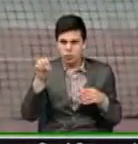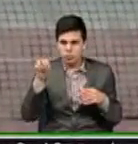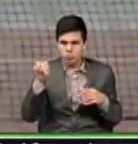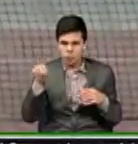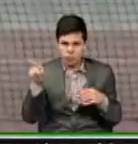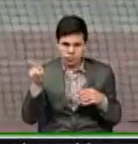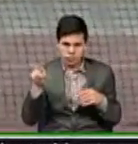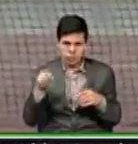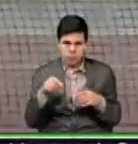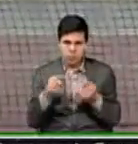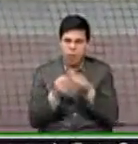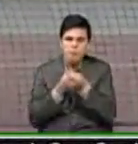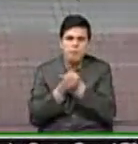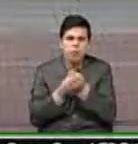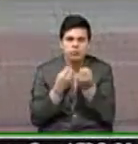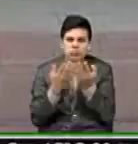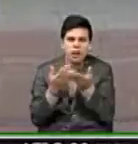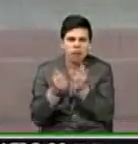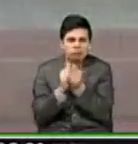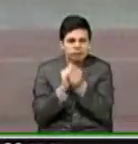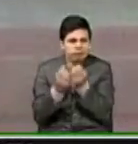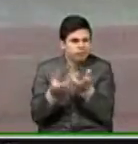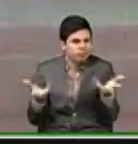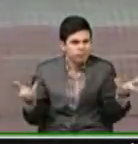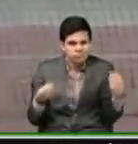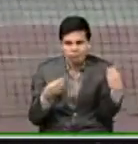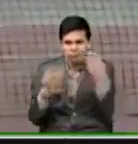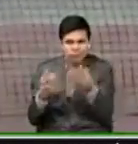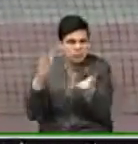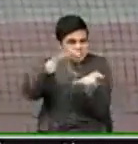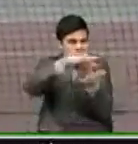deportistas recibirán patrocinios para competir en los más importantes eventos del país